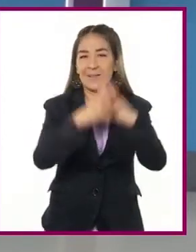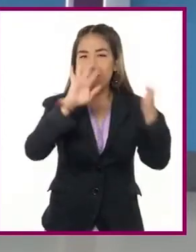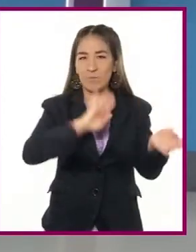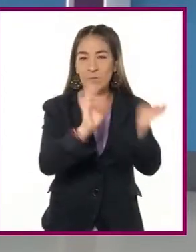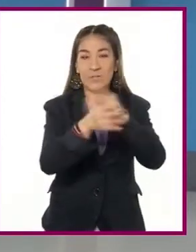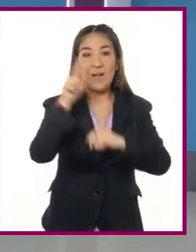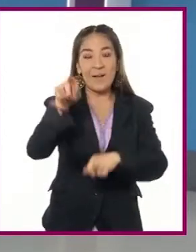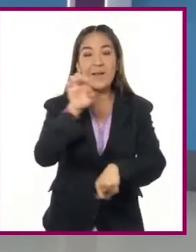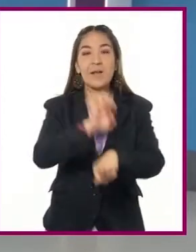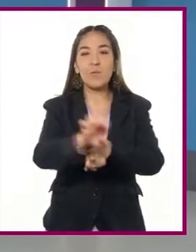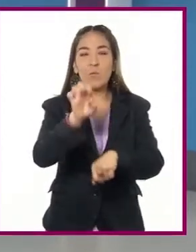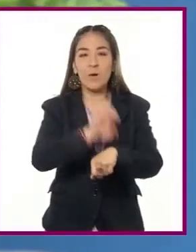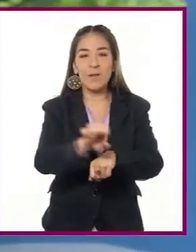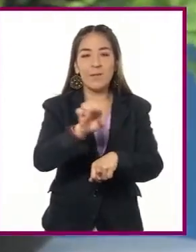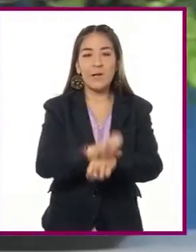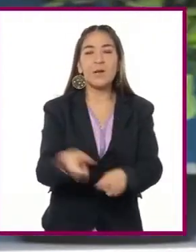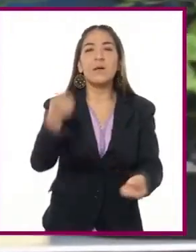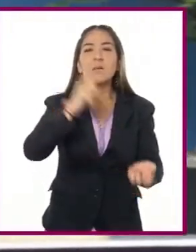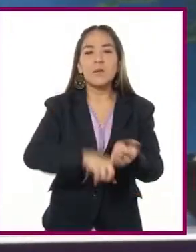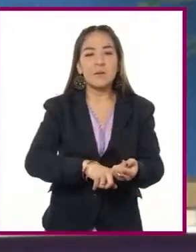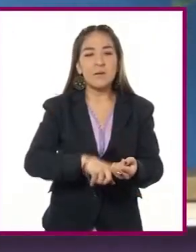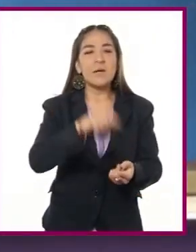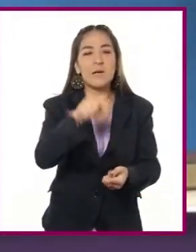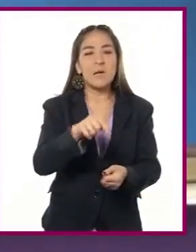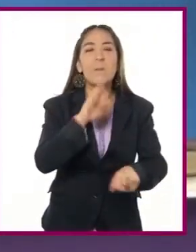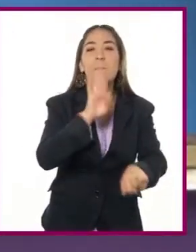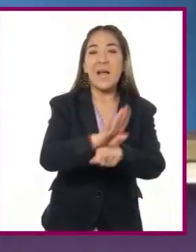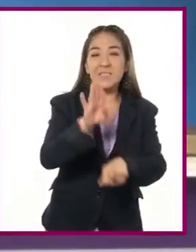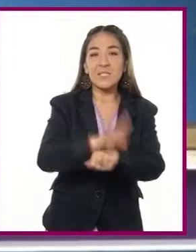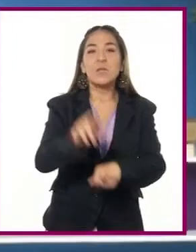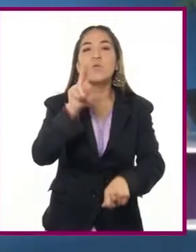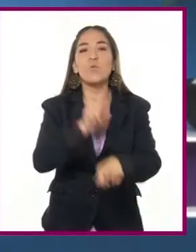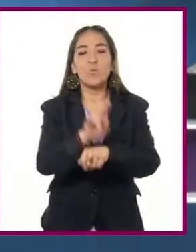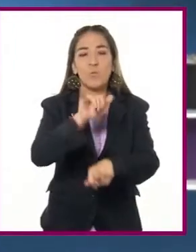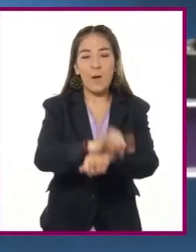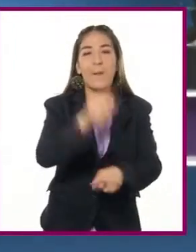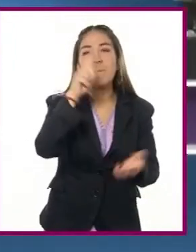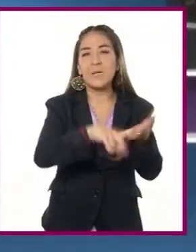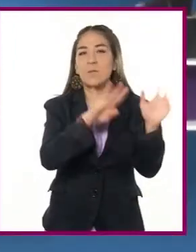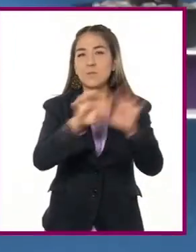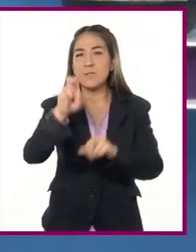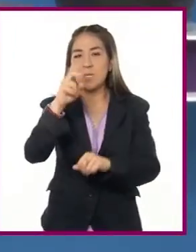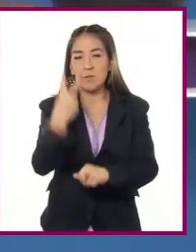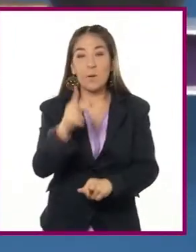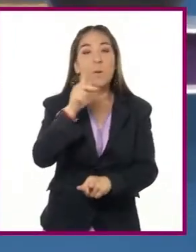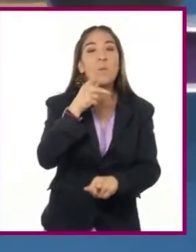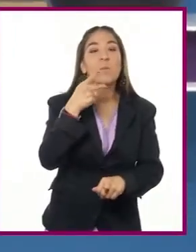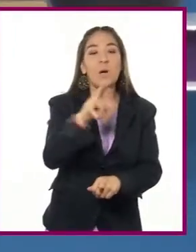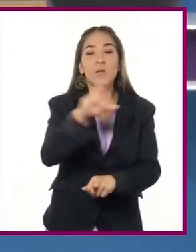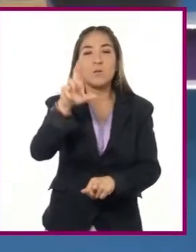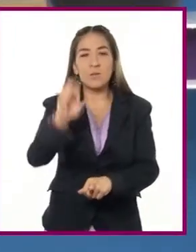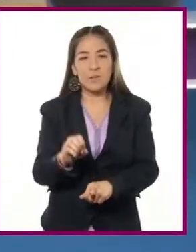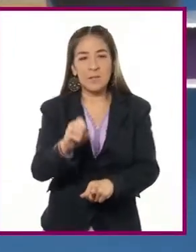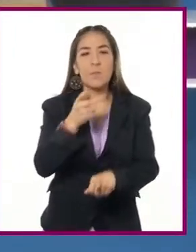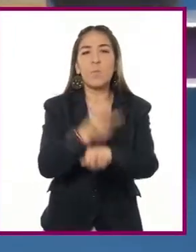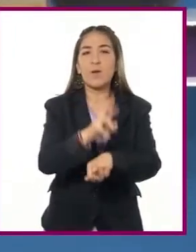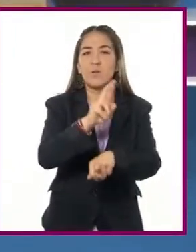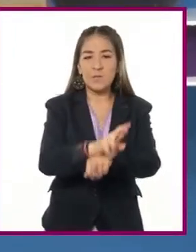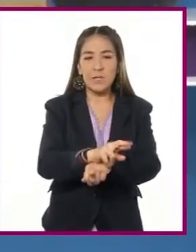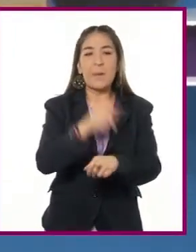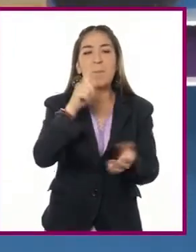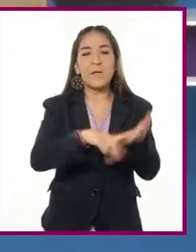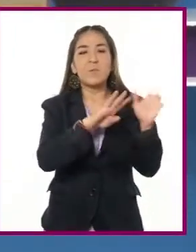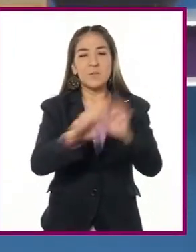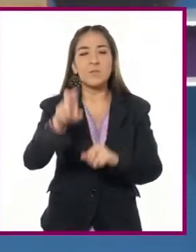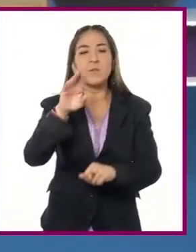en 1929. Brasil y Uruguay, en 1932. Puerto Rico, en 1935.